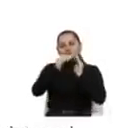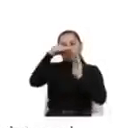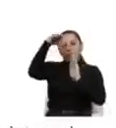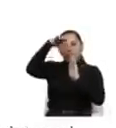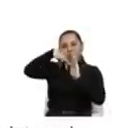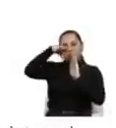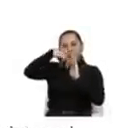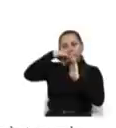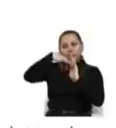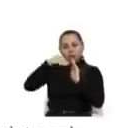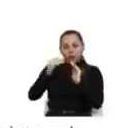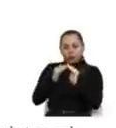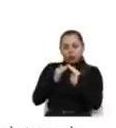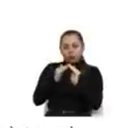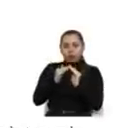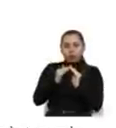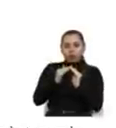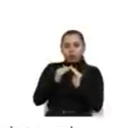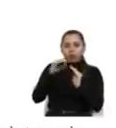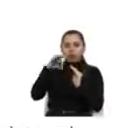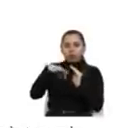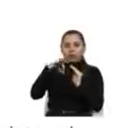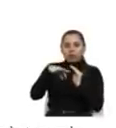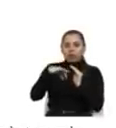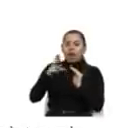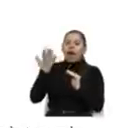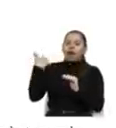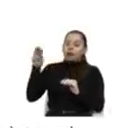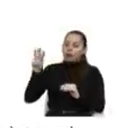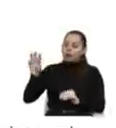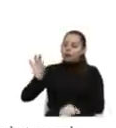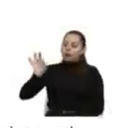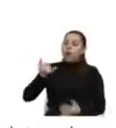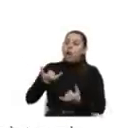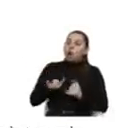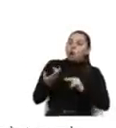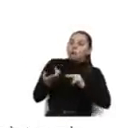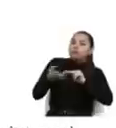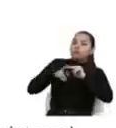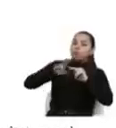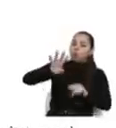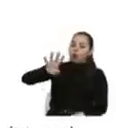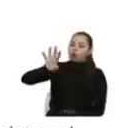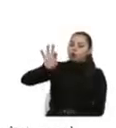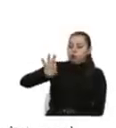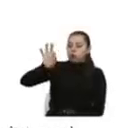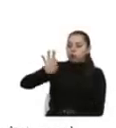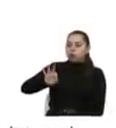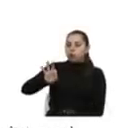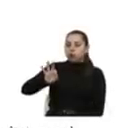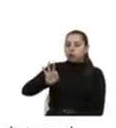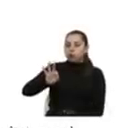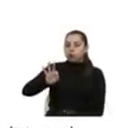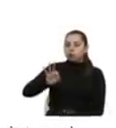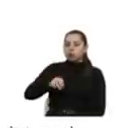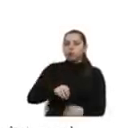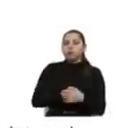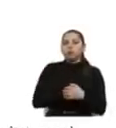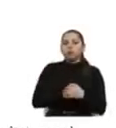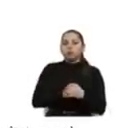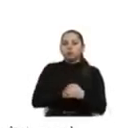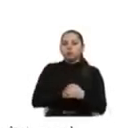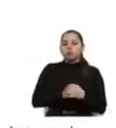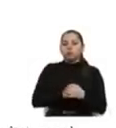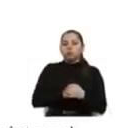estaba en el 3% y ahora se incrementa al 4%.